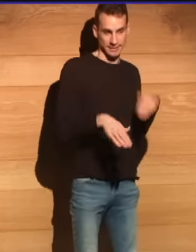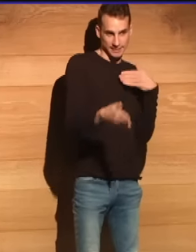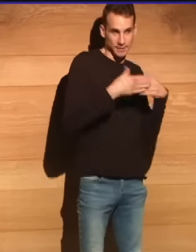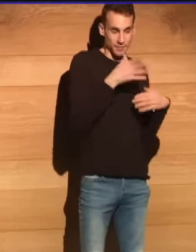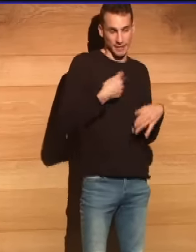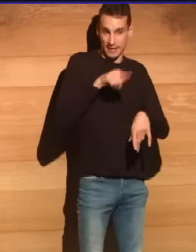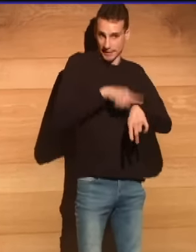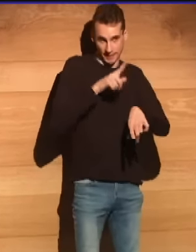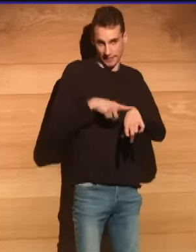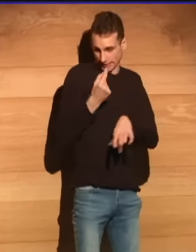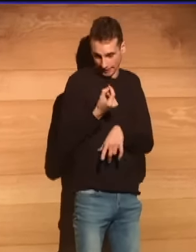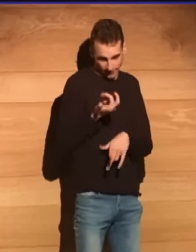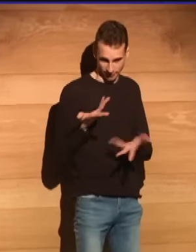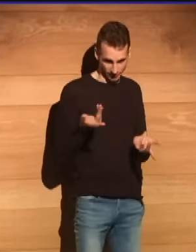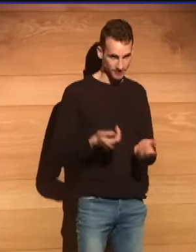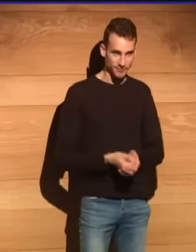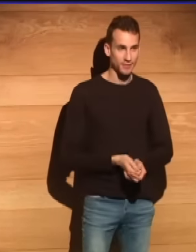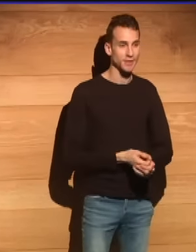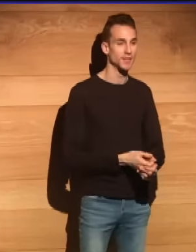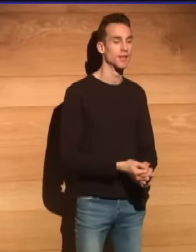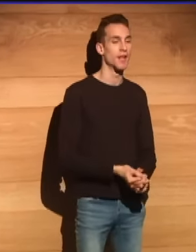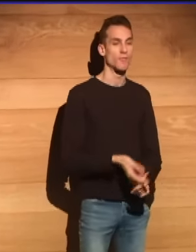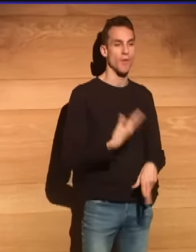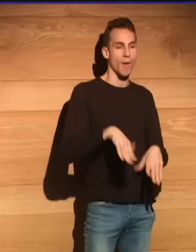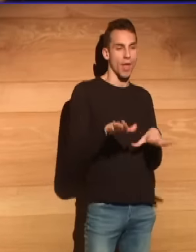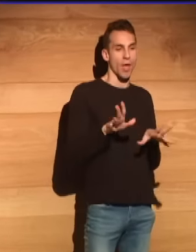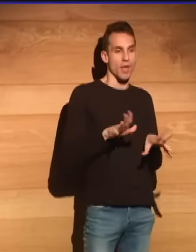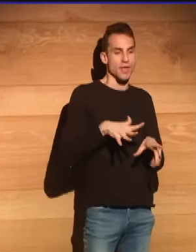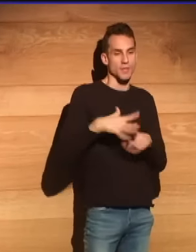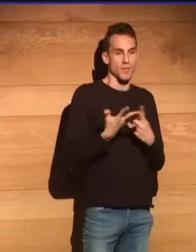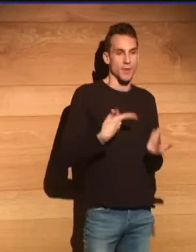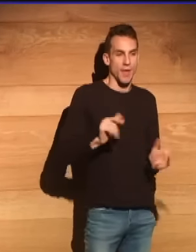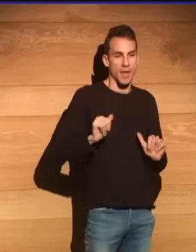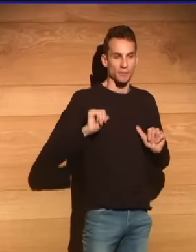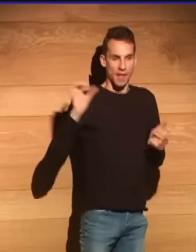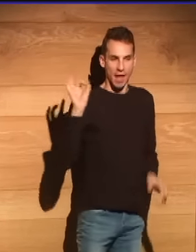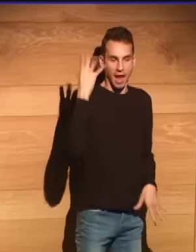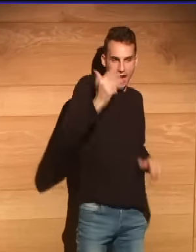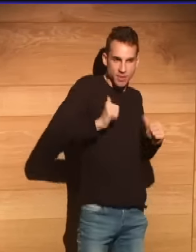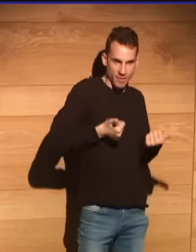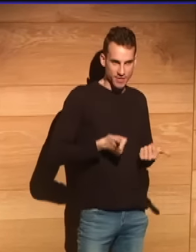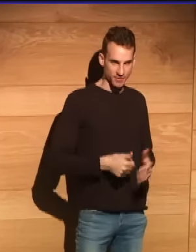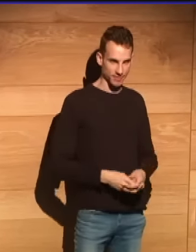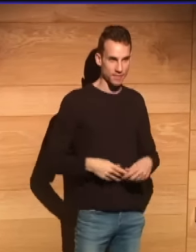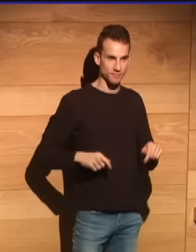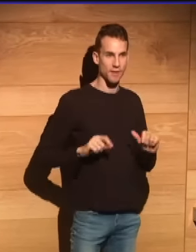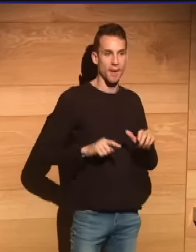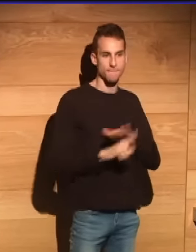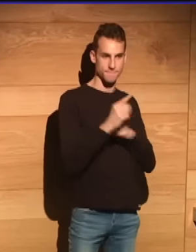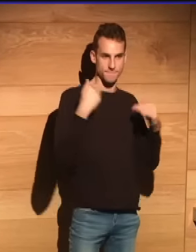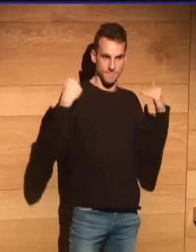sin tiempo, Karma, momento innovación, emprendimiento. Estábamos